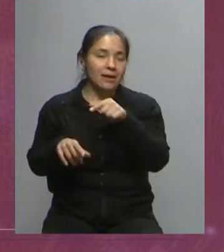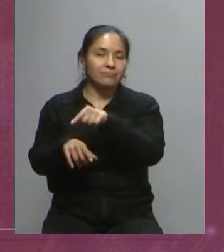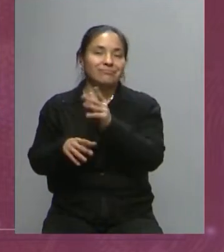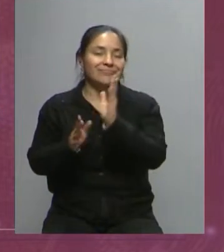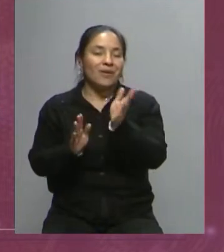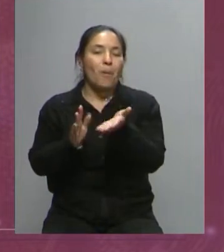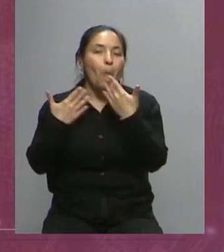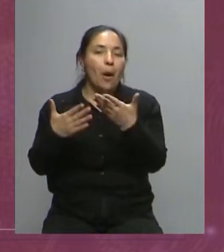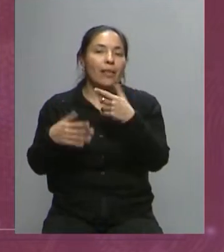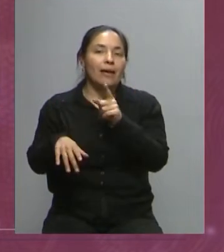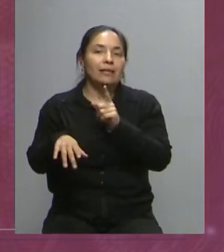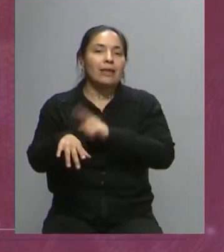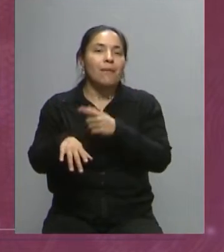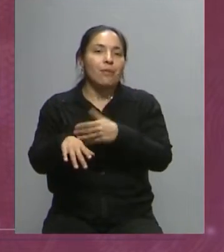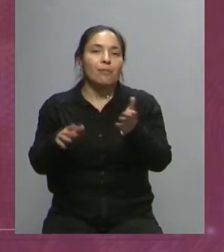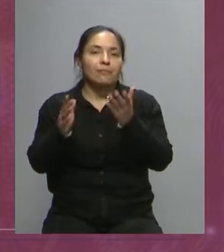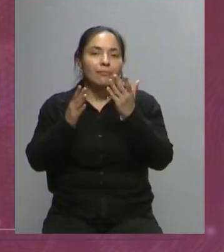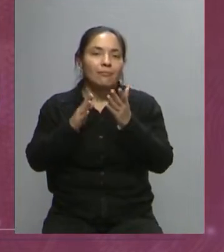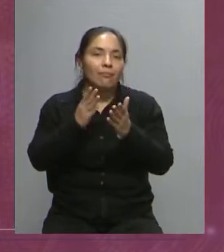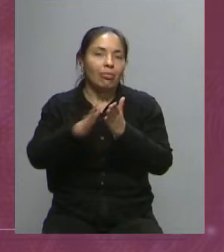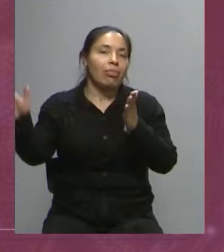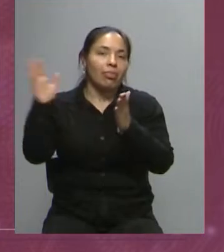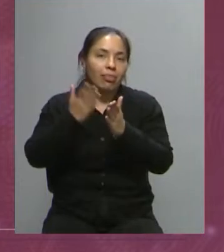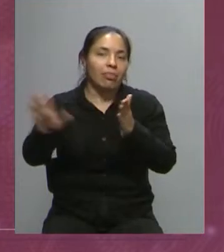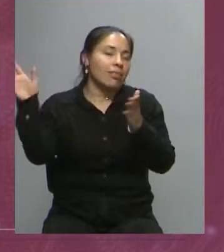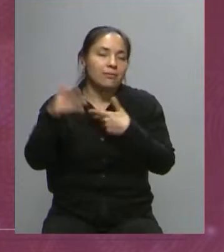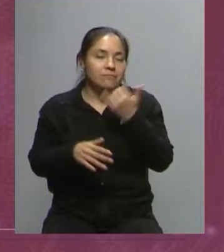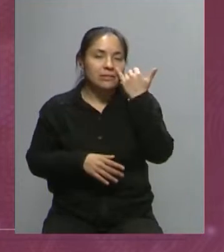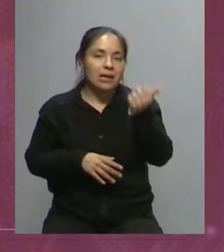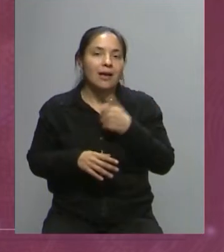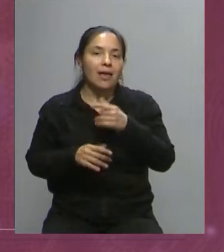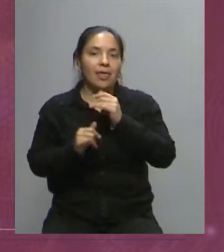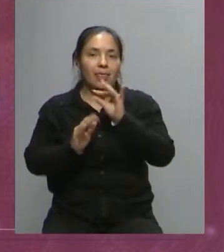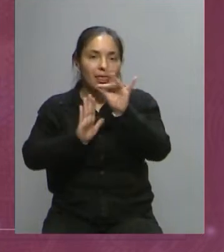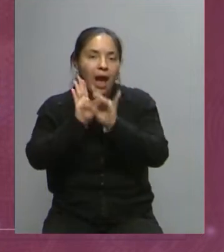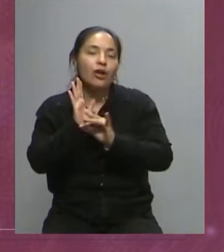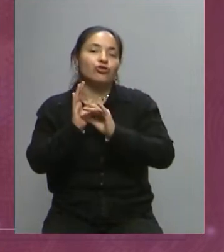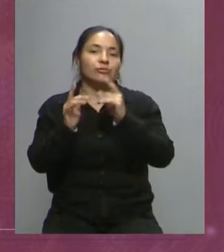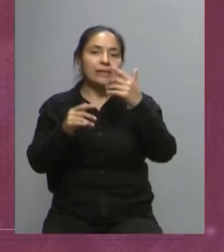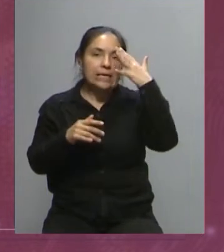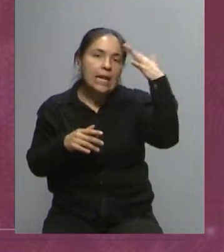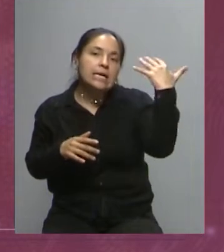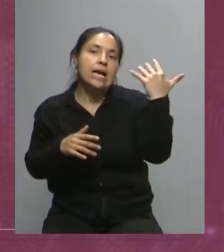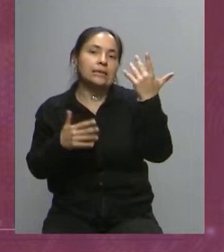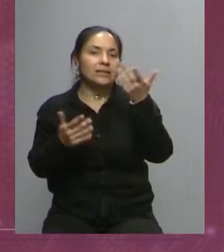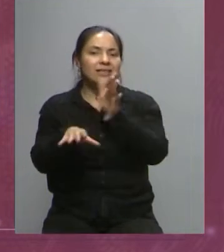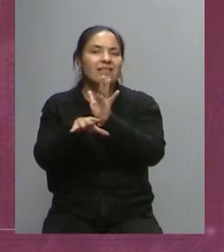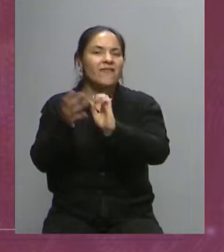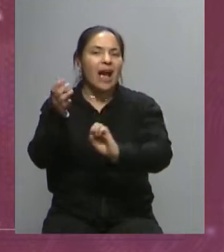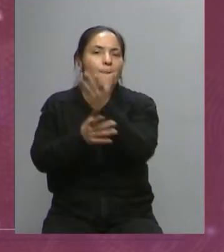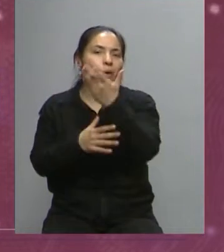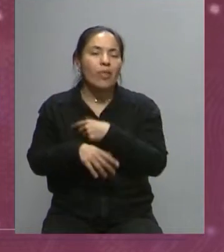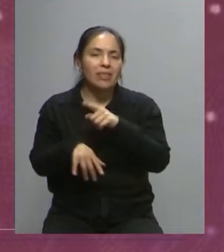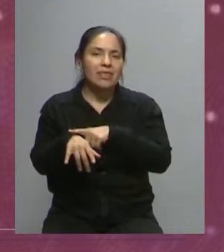insisto, hay un costado de esta revolución de datos, ciencia de datos, inteligencia artificial, que es una moda pasajera y como toda